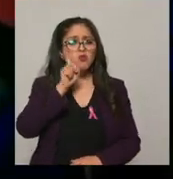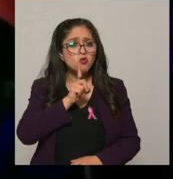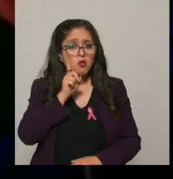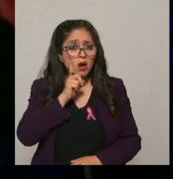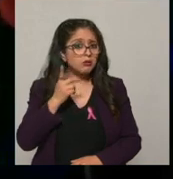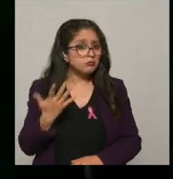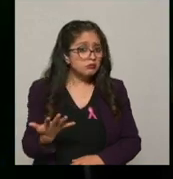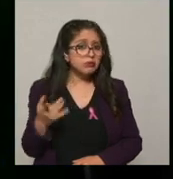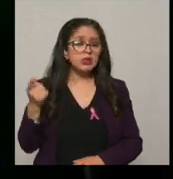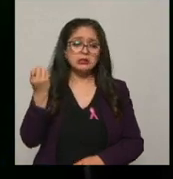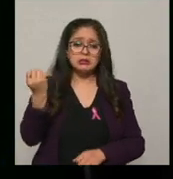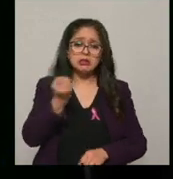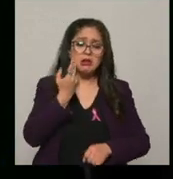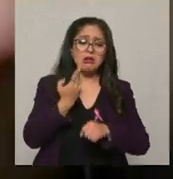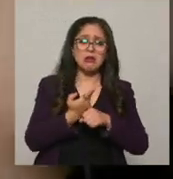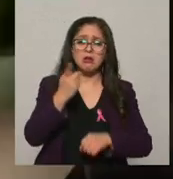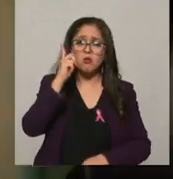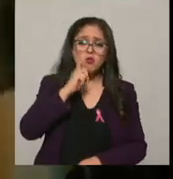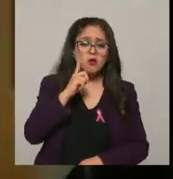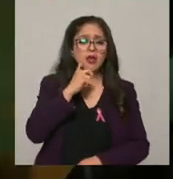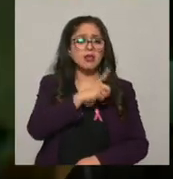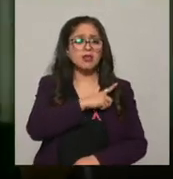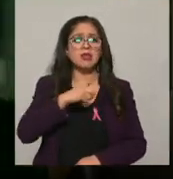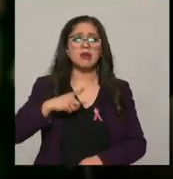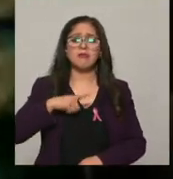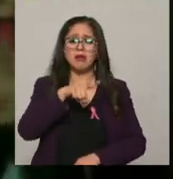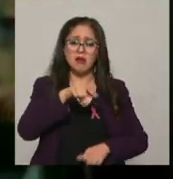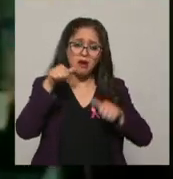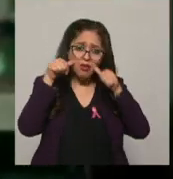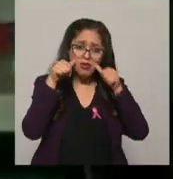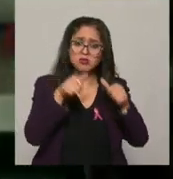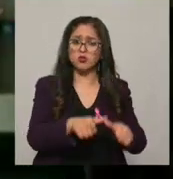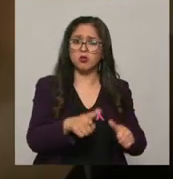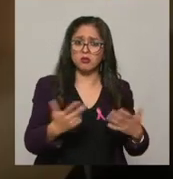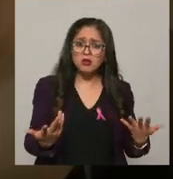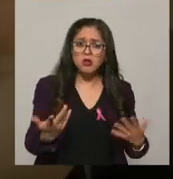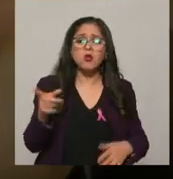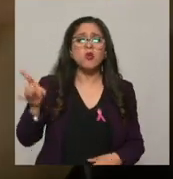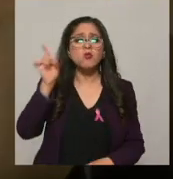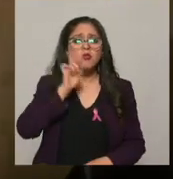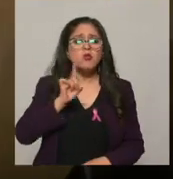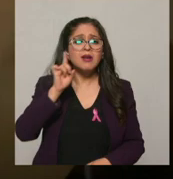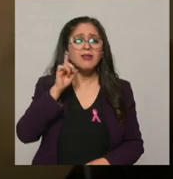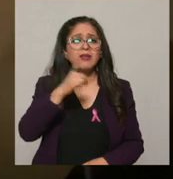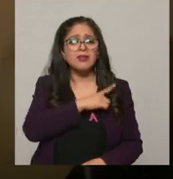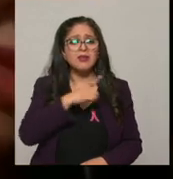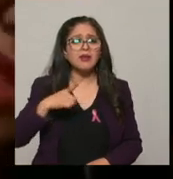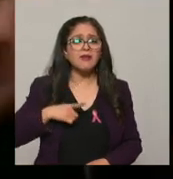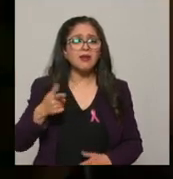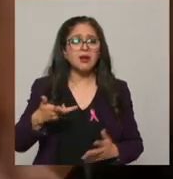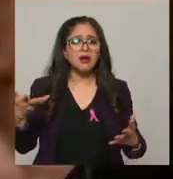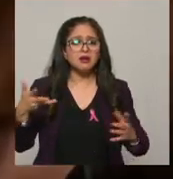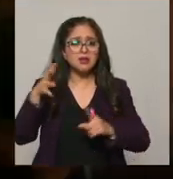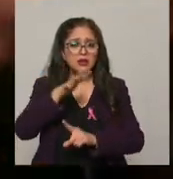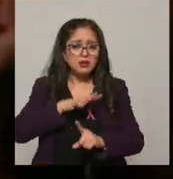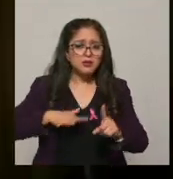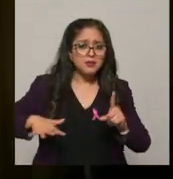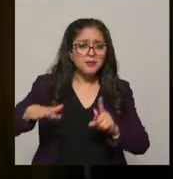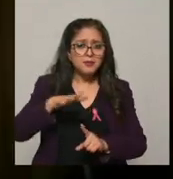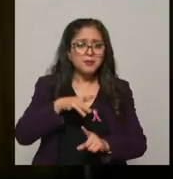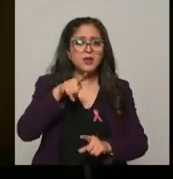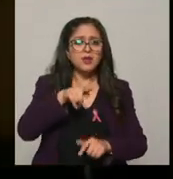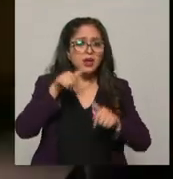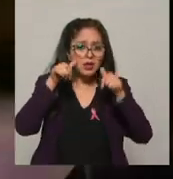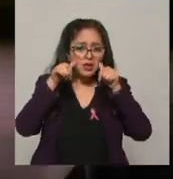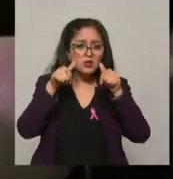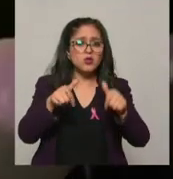tiene ya que intervenir en estos casos. La Secretaría de las Mujeres tiene ya que crear esta área que hemos hablado muchas veces de atención a